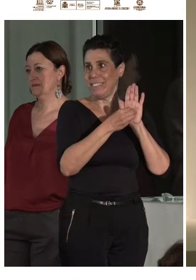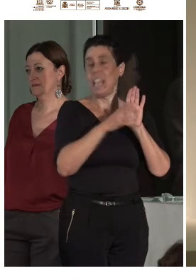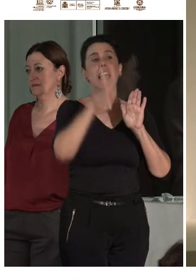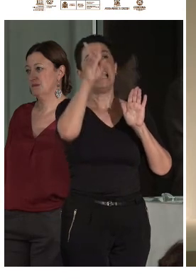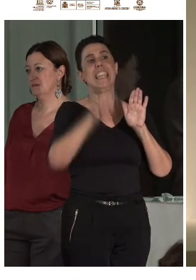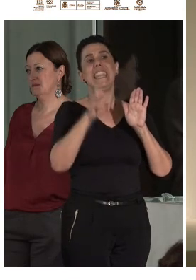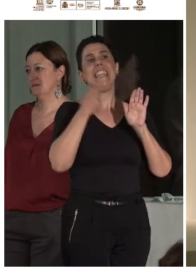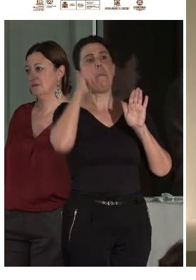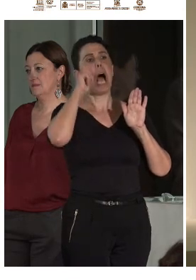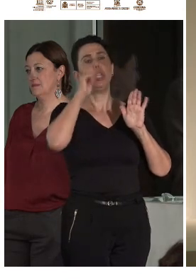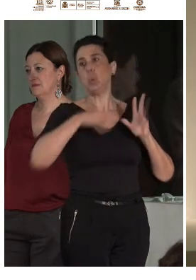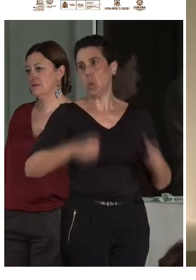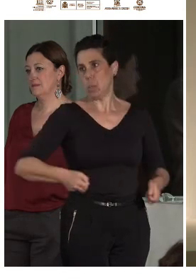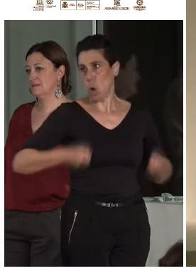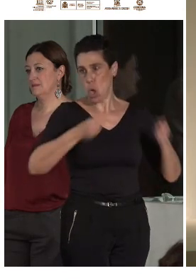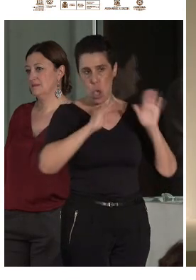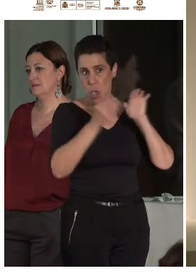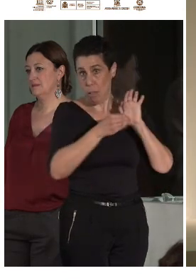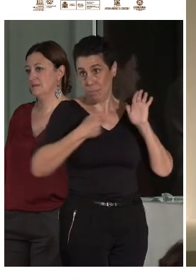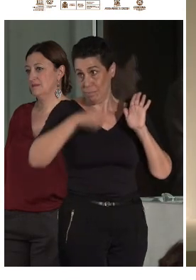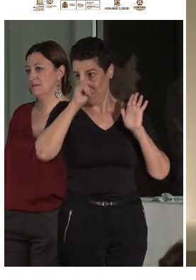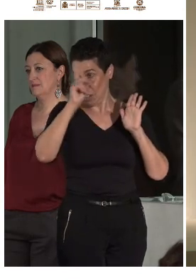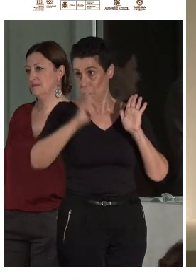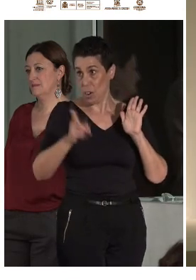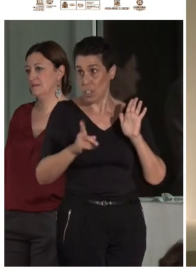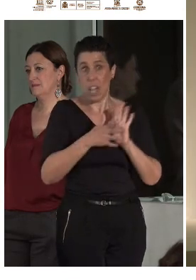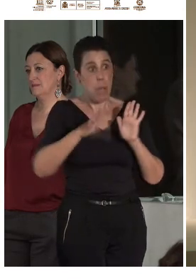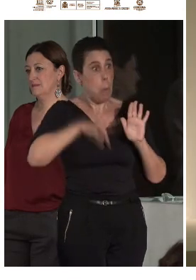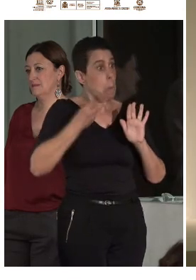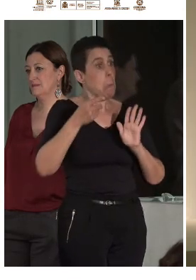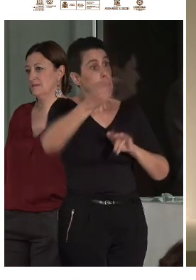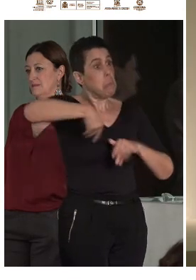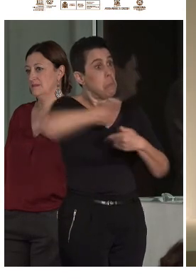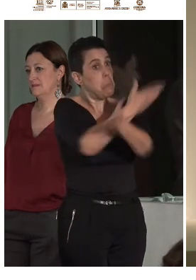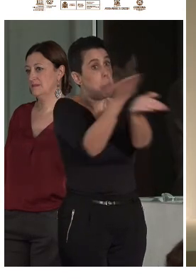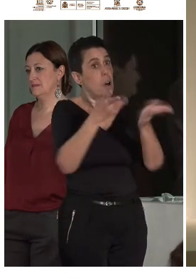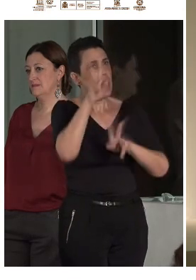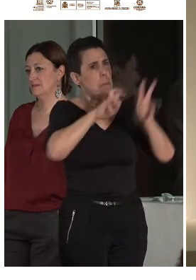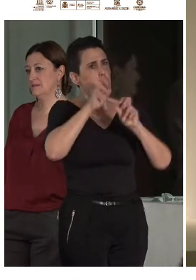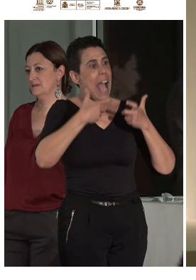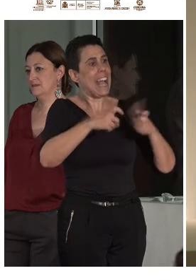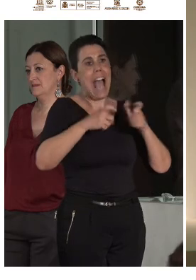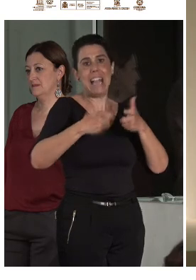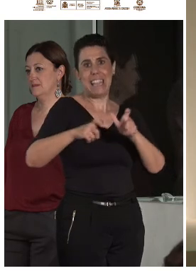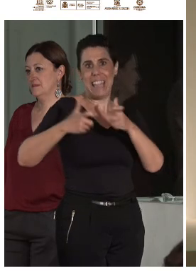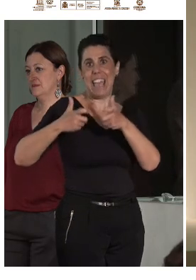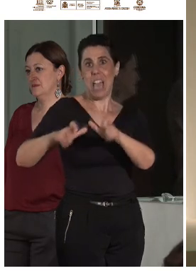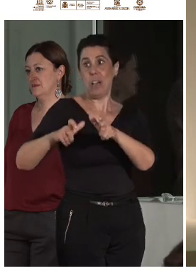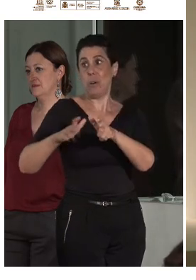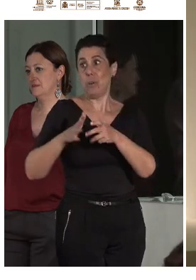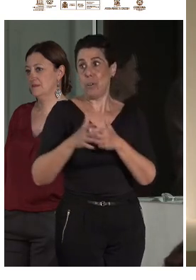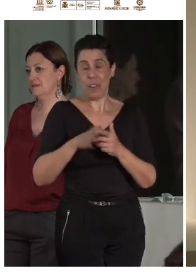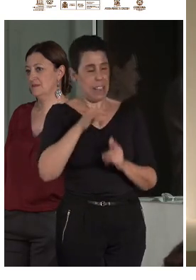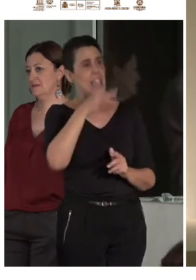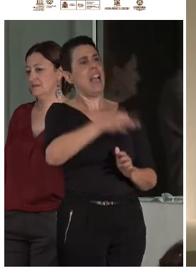del turismo con Yolette. Sí, es decir, podéis buscarlo en categorías, pero yo esta tarde